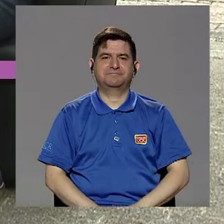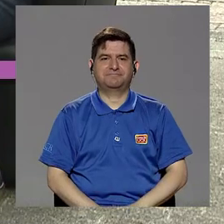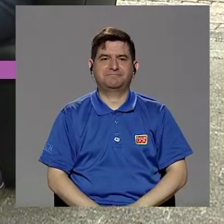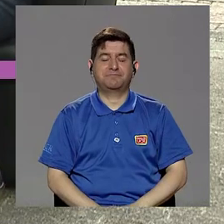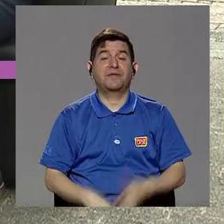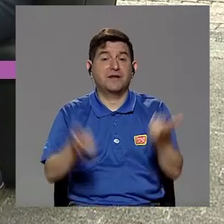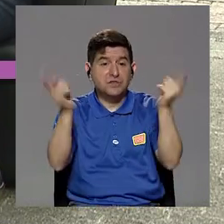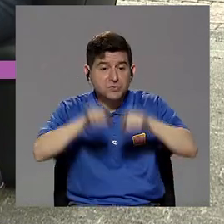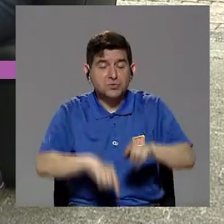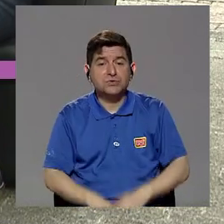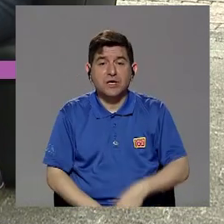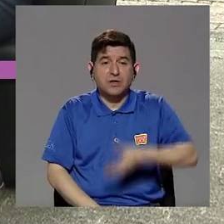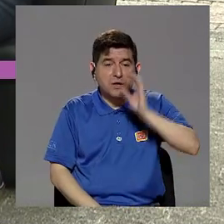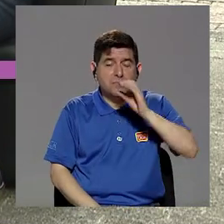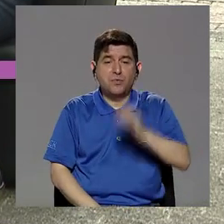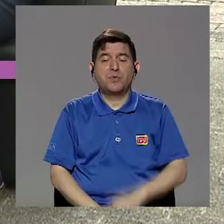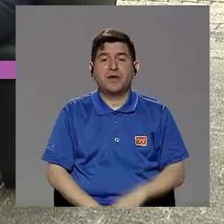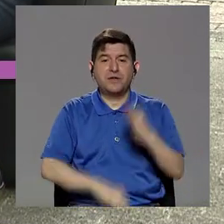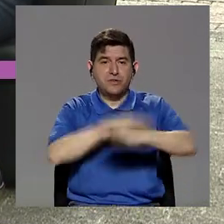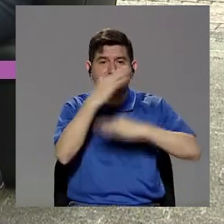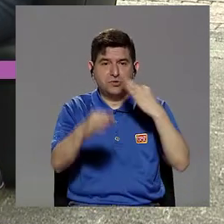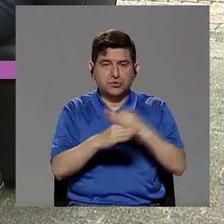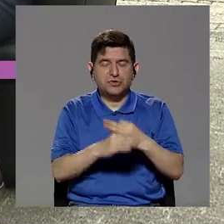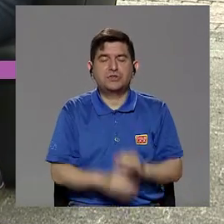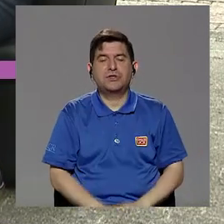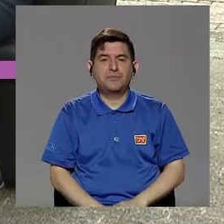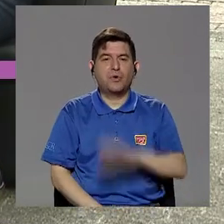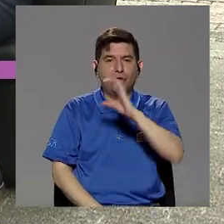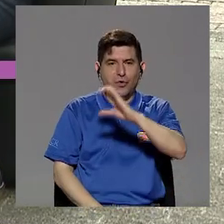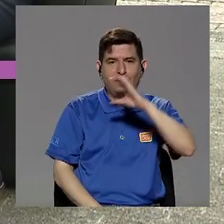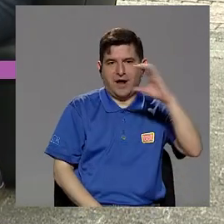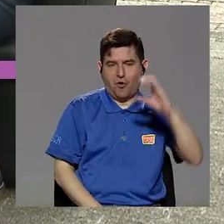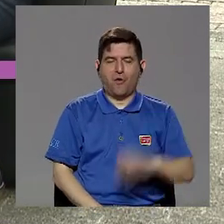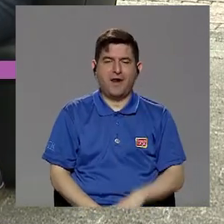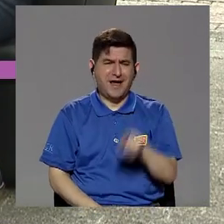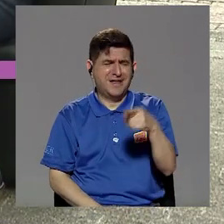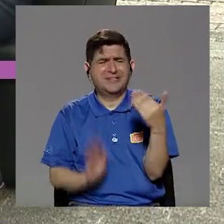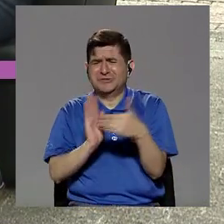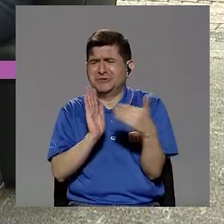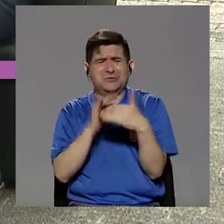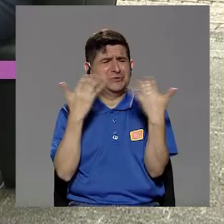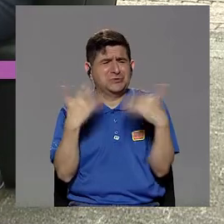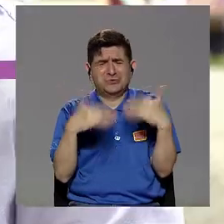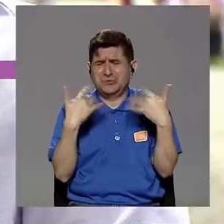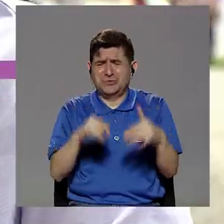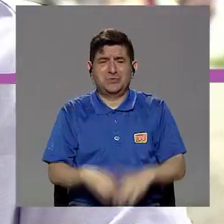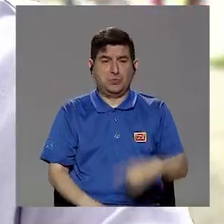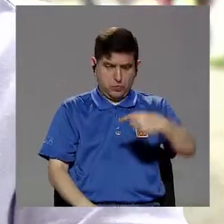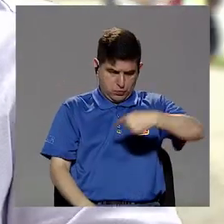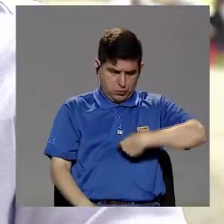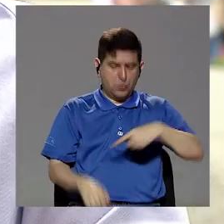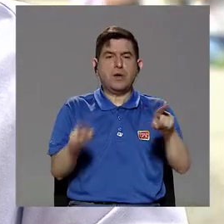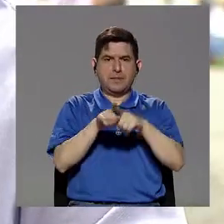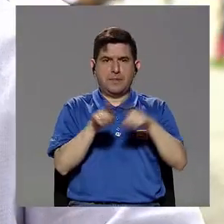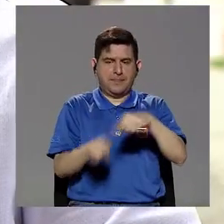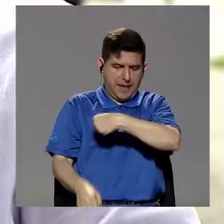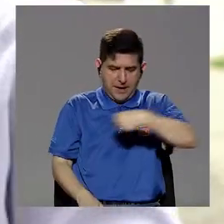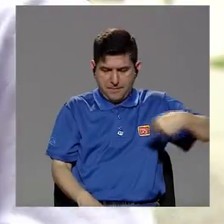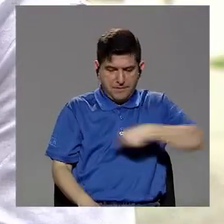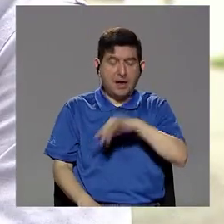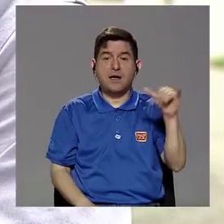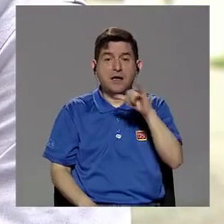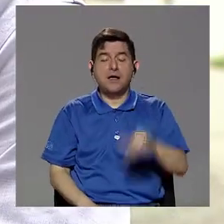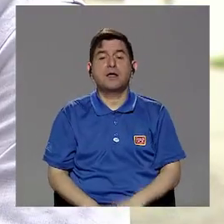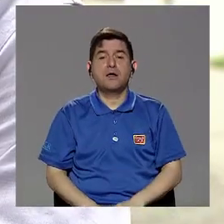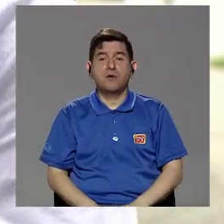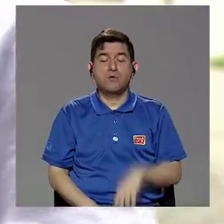vejiga. Mucho pasa con los refrescos de cola, ¿de acuerdo? Los que son oscuros, esos causan muchísima irritación, tanto gástrica como a nivel intestinal